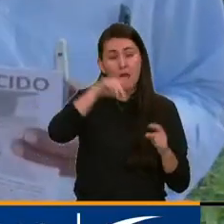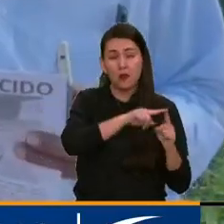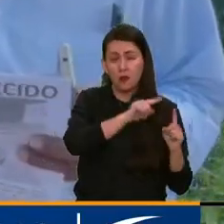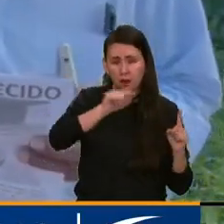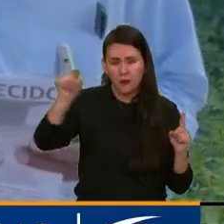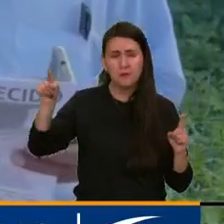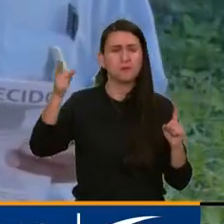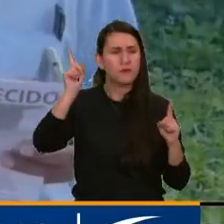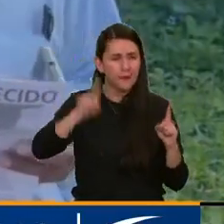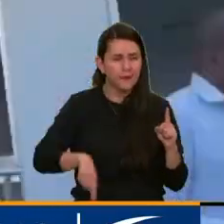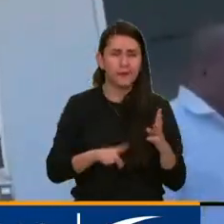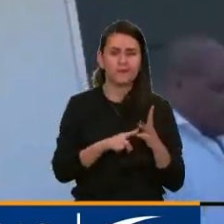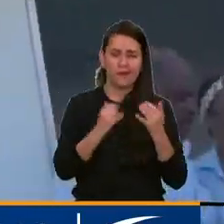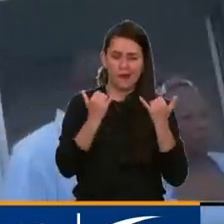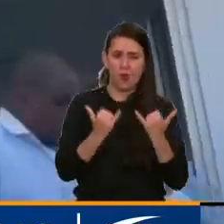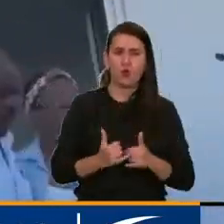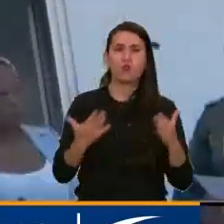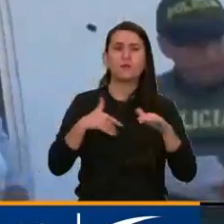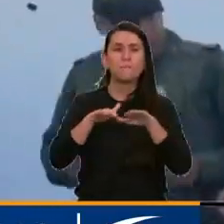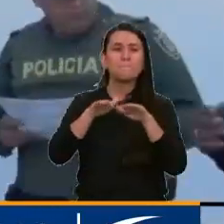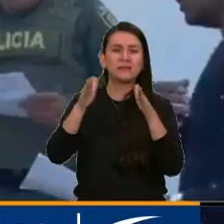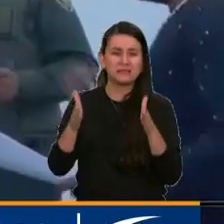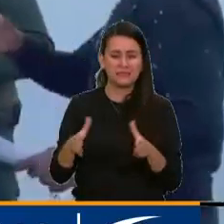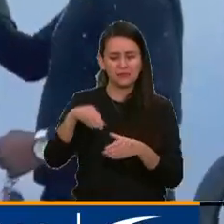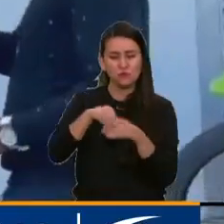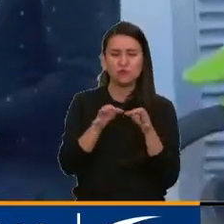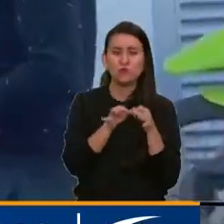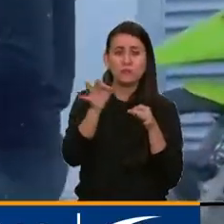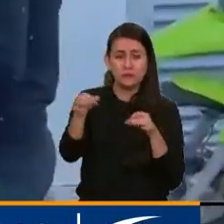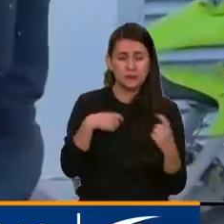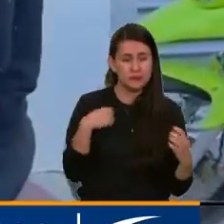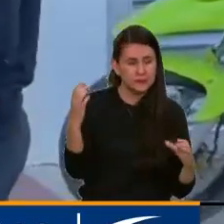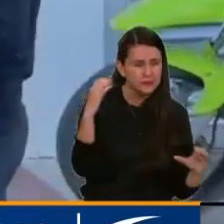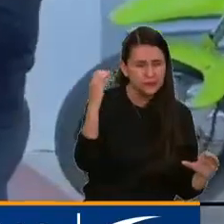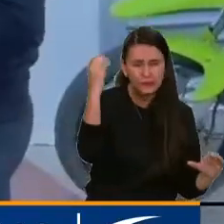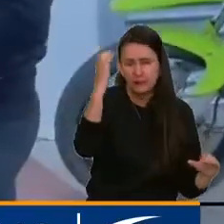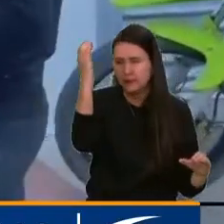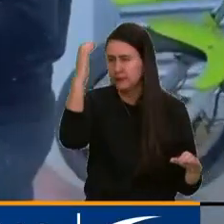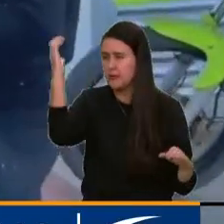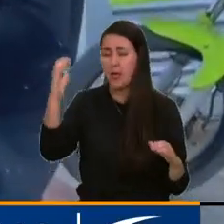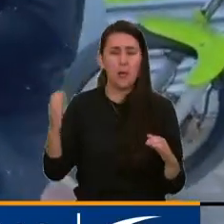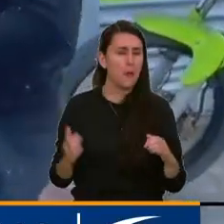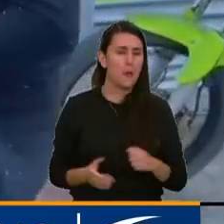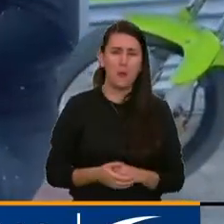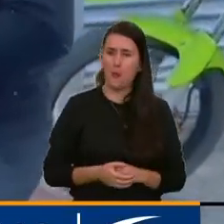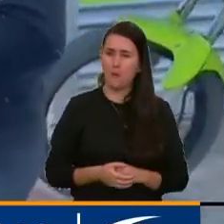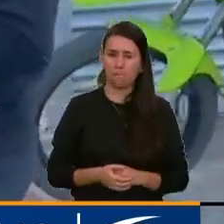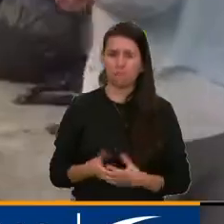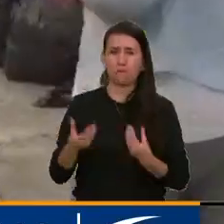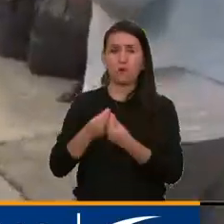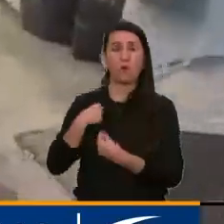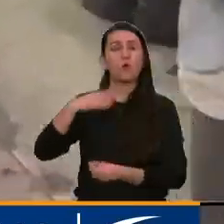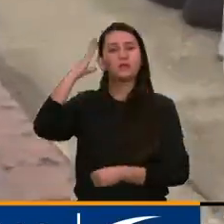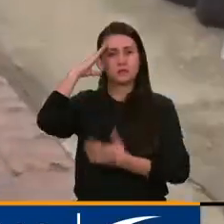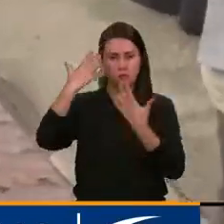aquí en Mesita del Colegio. Una búsqueda exhaustiva que está en investigación y no parará hasta